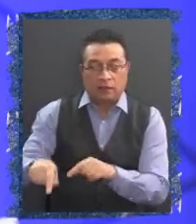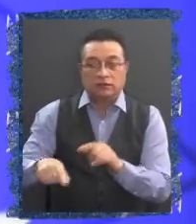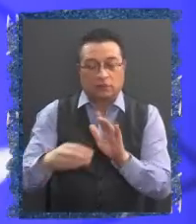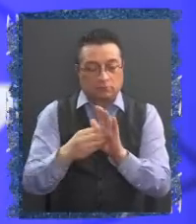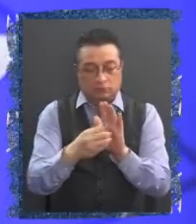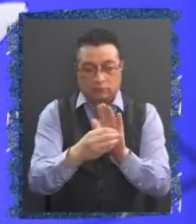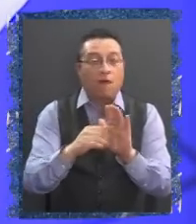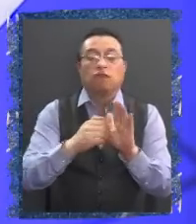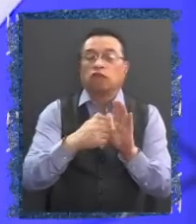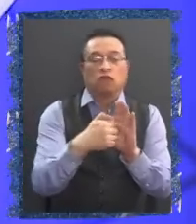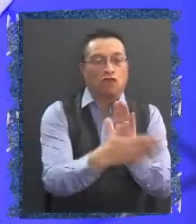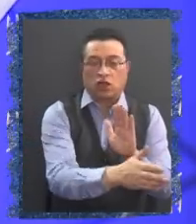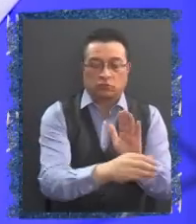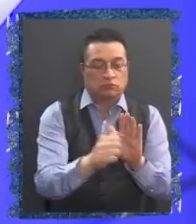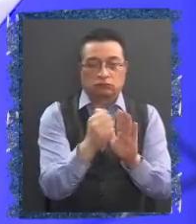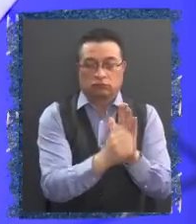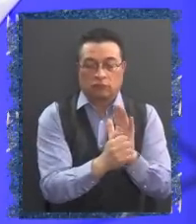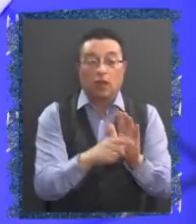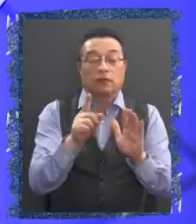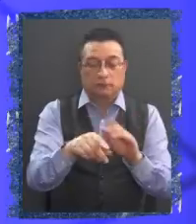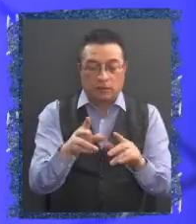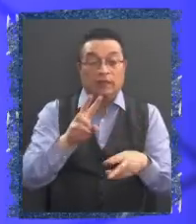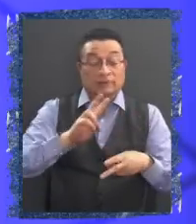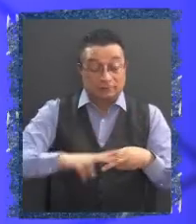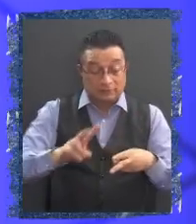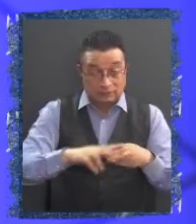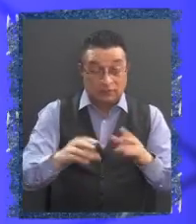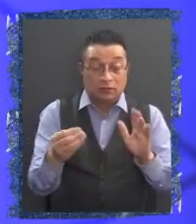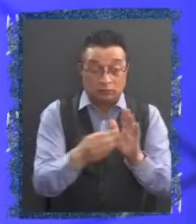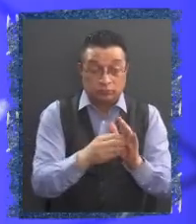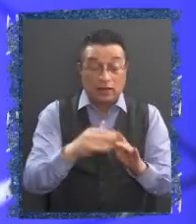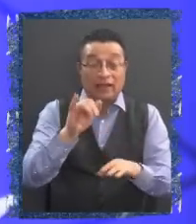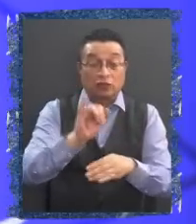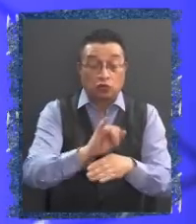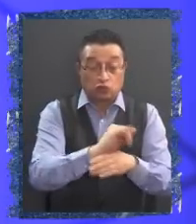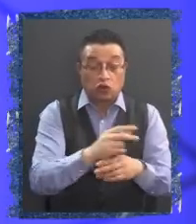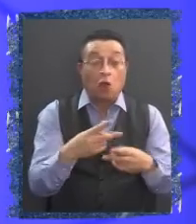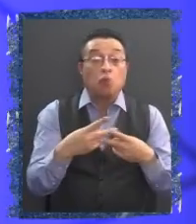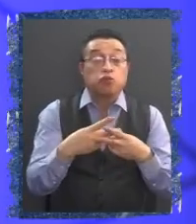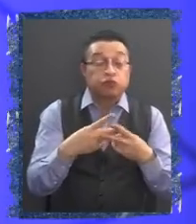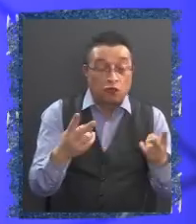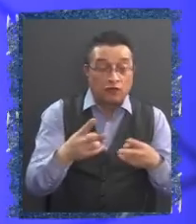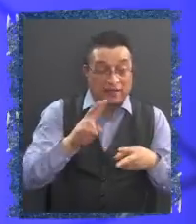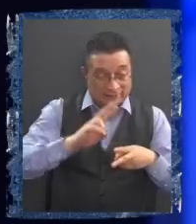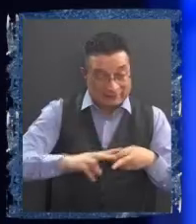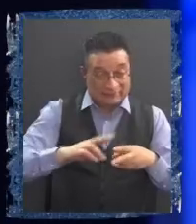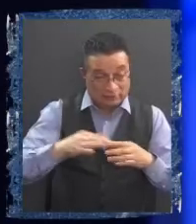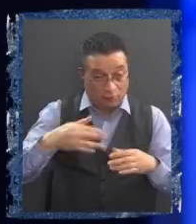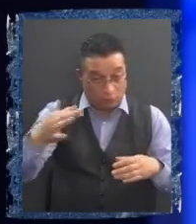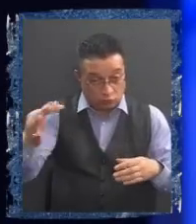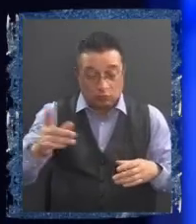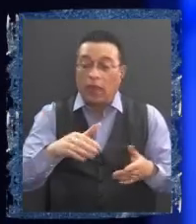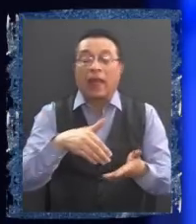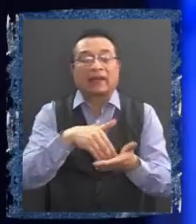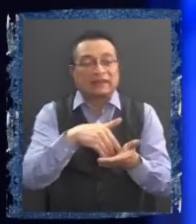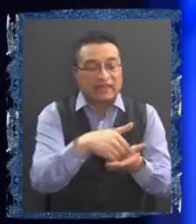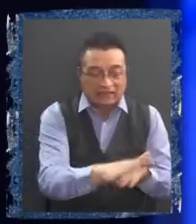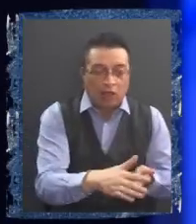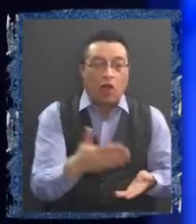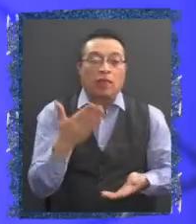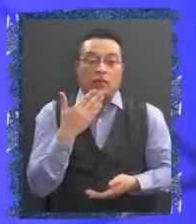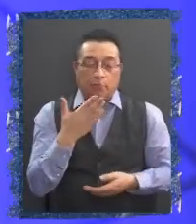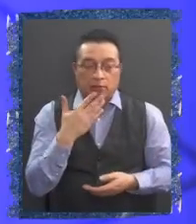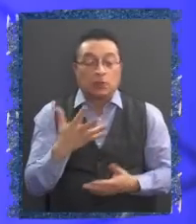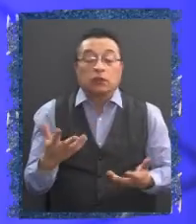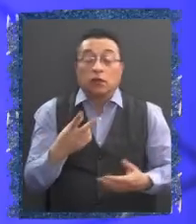rechazó. Ya. Lo mismo, se realizarán por instituciones públicas o privadas. Cambia el verbo, se realizarán. Rechazado. Entonces, ¿qué es lo que estamos viendo?